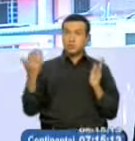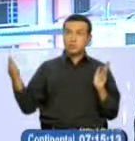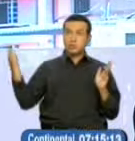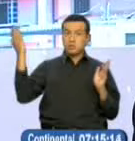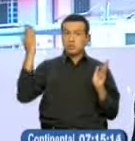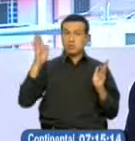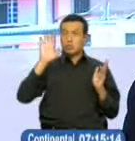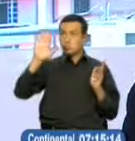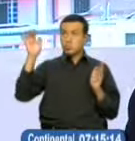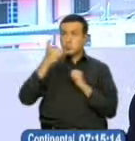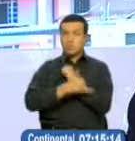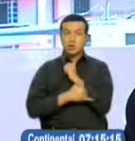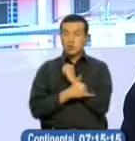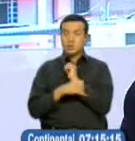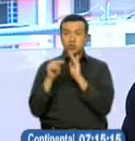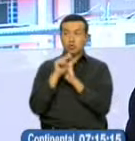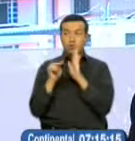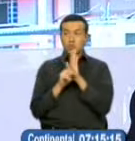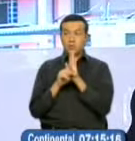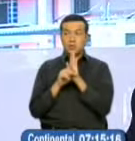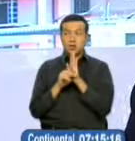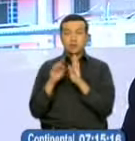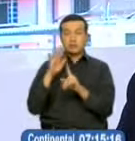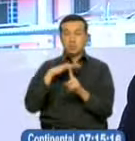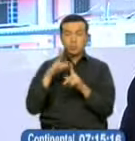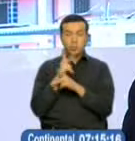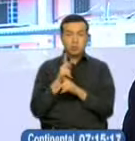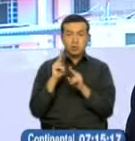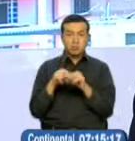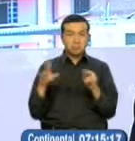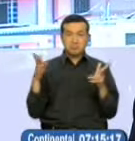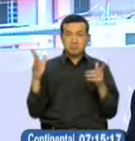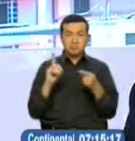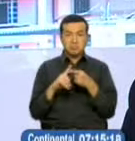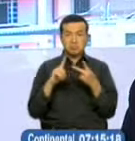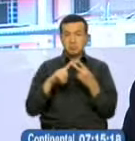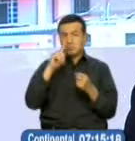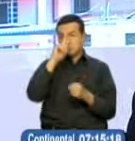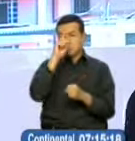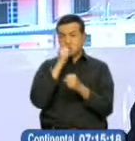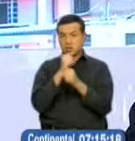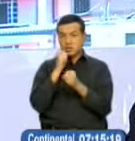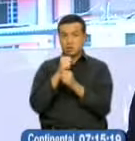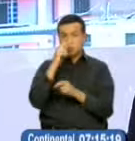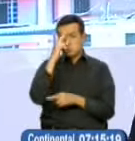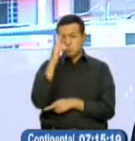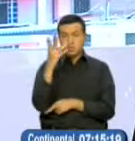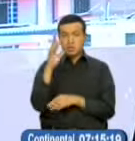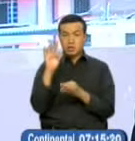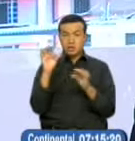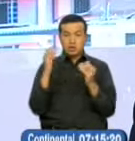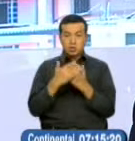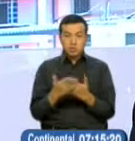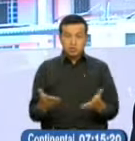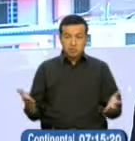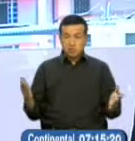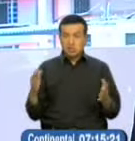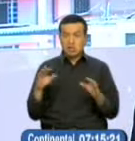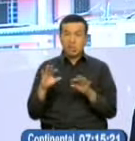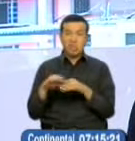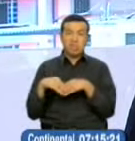en esos países no se han cumplido normas ambientales, no se han cumplido normas laborales, o la misma calidad de los productos son